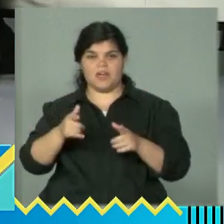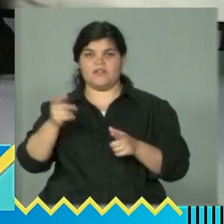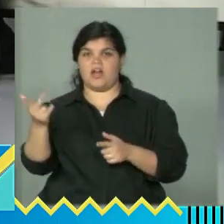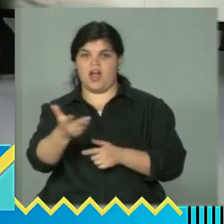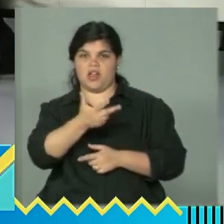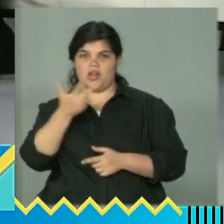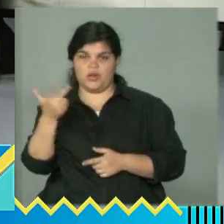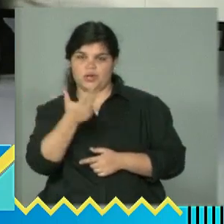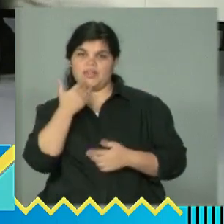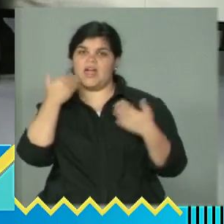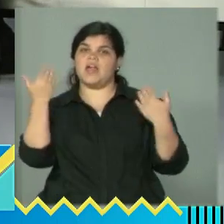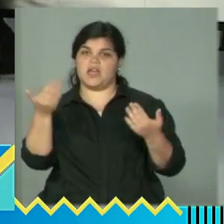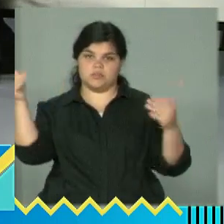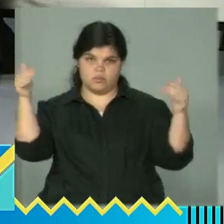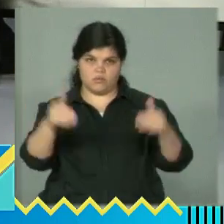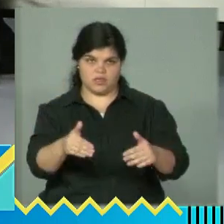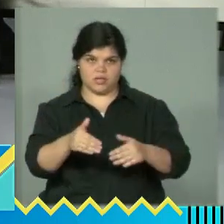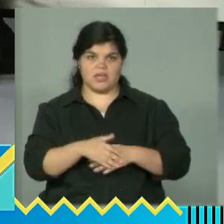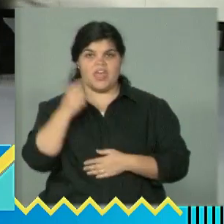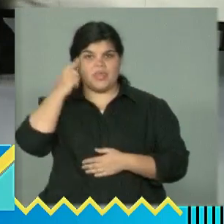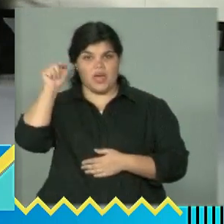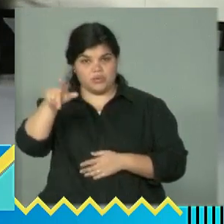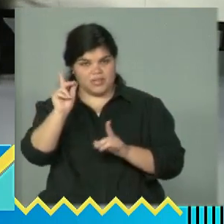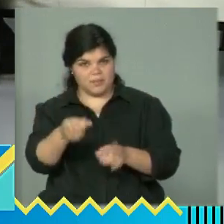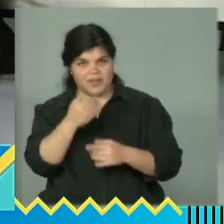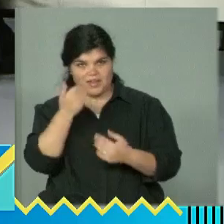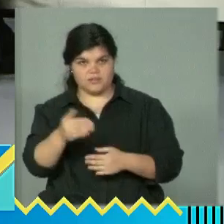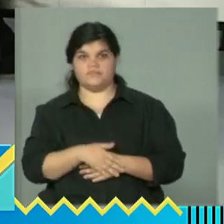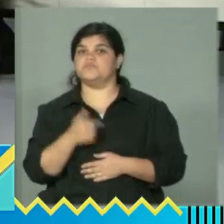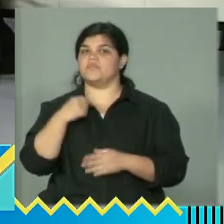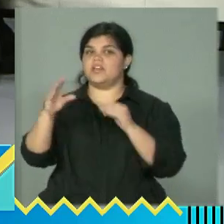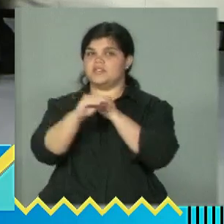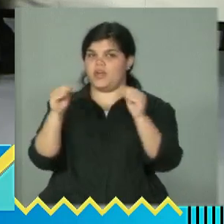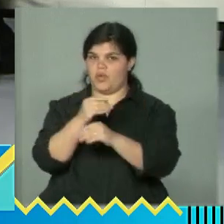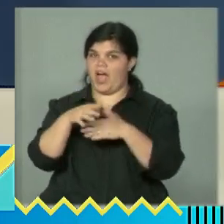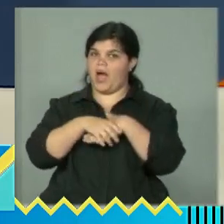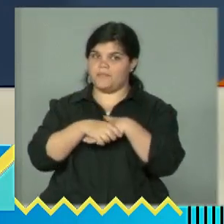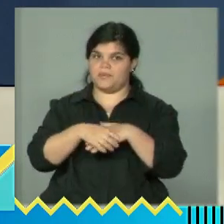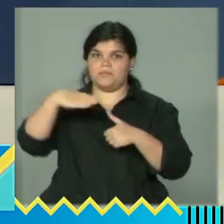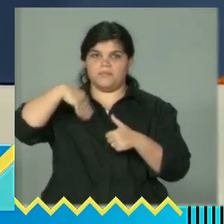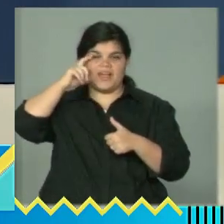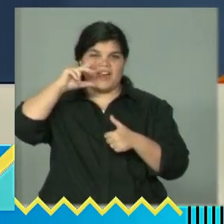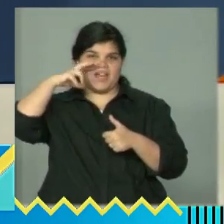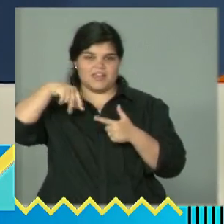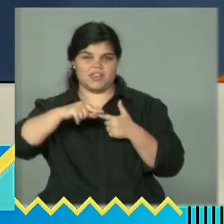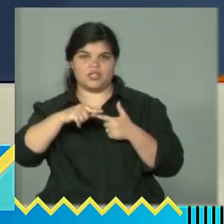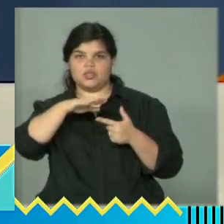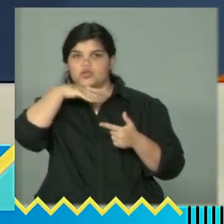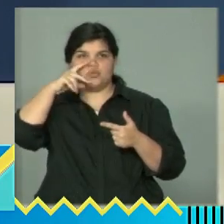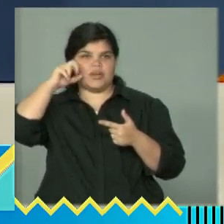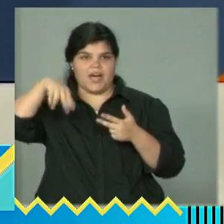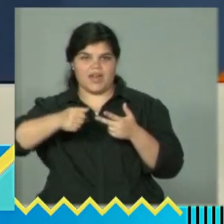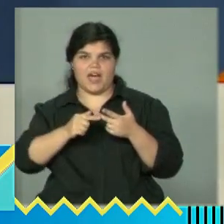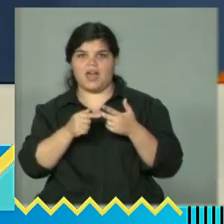Maxi, mil gracias por estar acá, gracias por tus ideas también. Y yo quería saludar a unos amigos, por supuesto, a Melanie, Juliana y